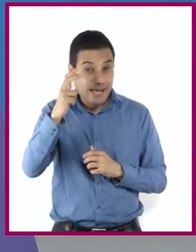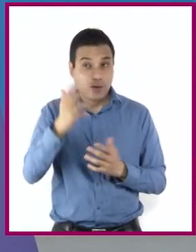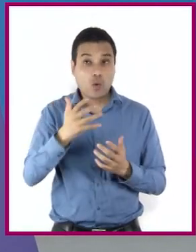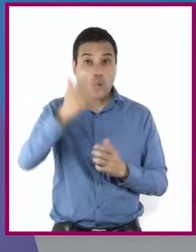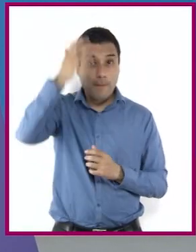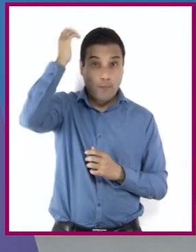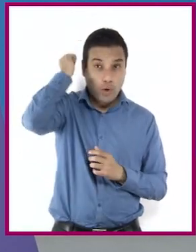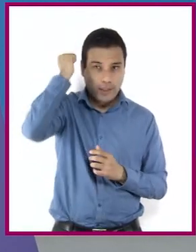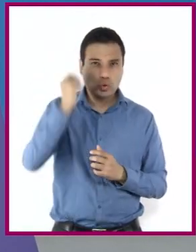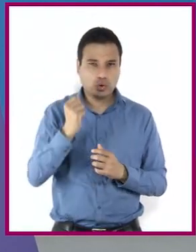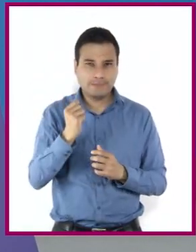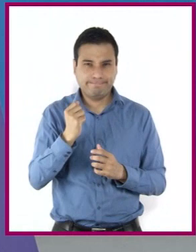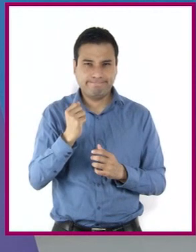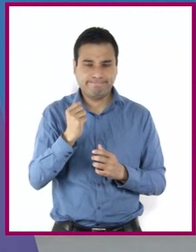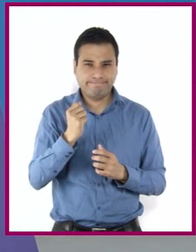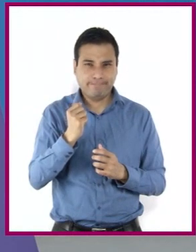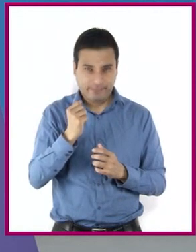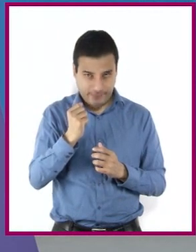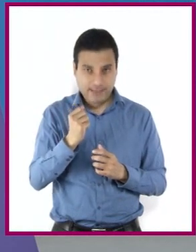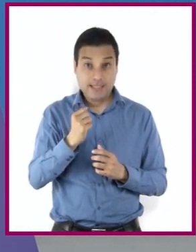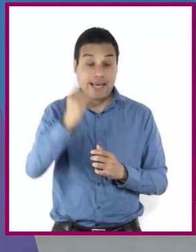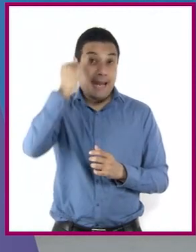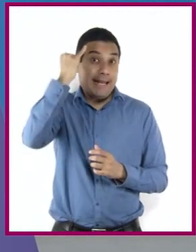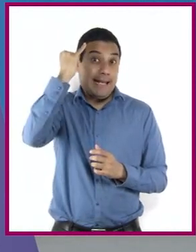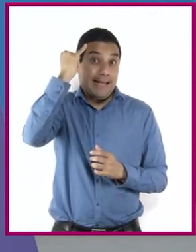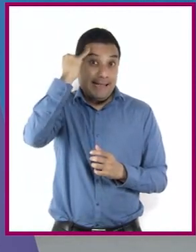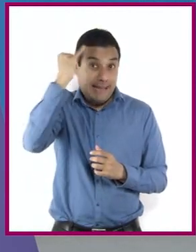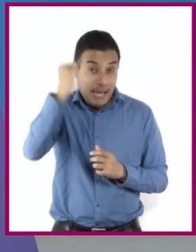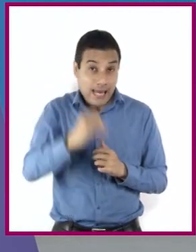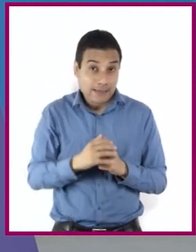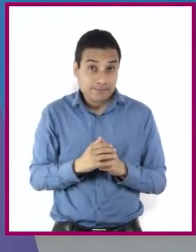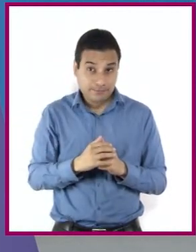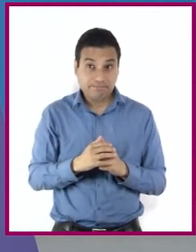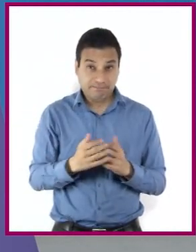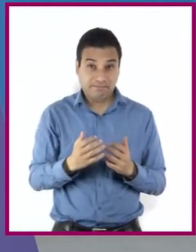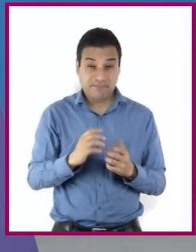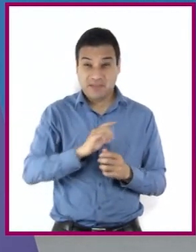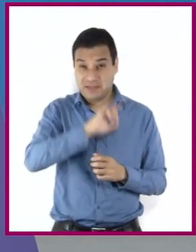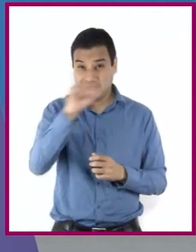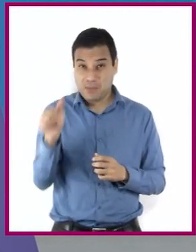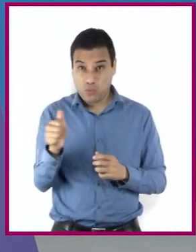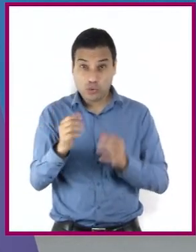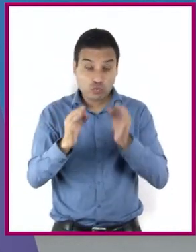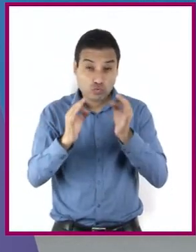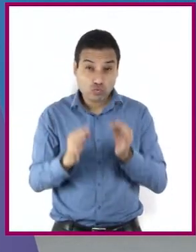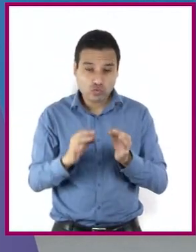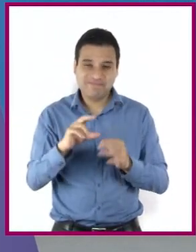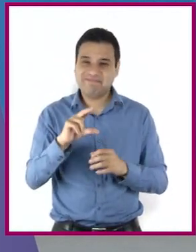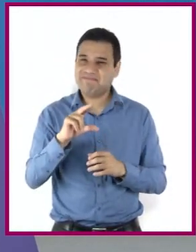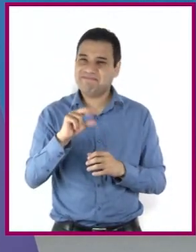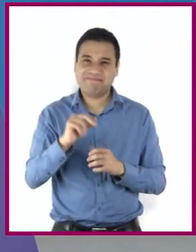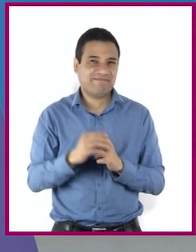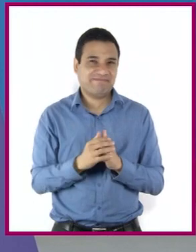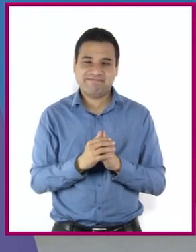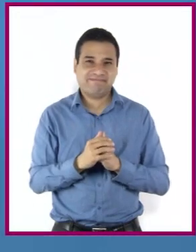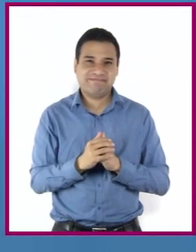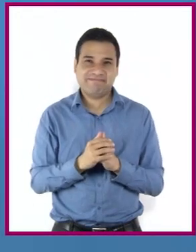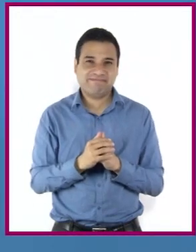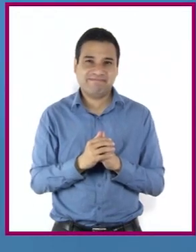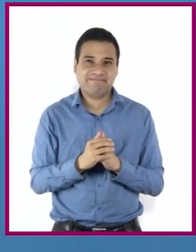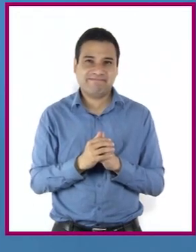Morelos no se reflejaron en el proyecto de Iturbide, y los insurgentes ocuparon un lugar secundario en los sucesos de